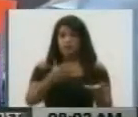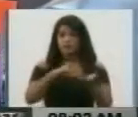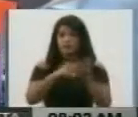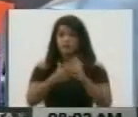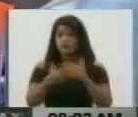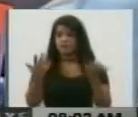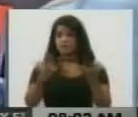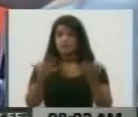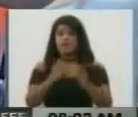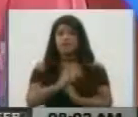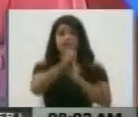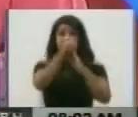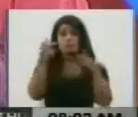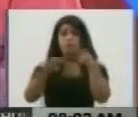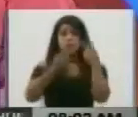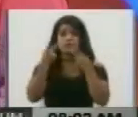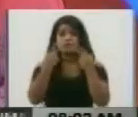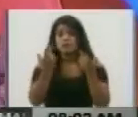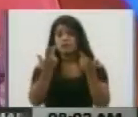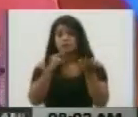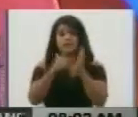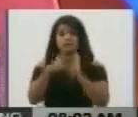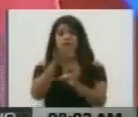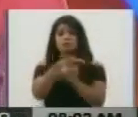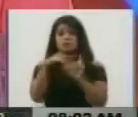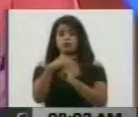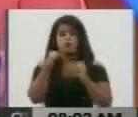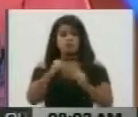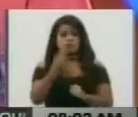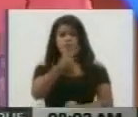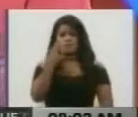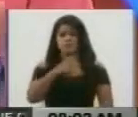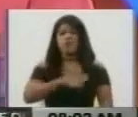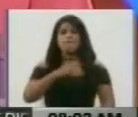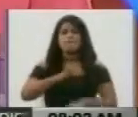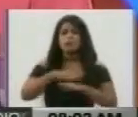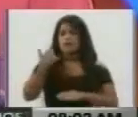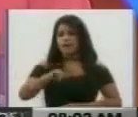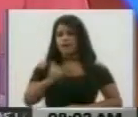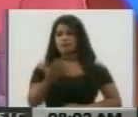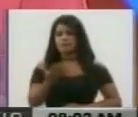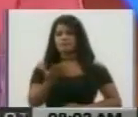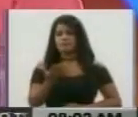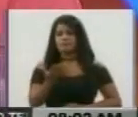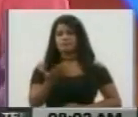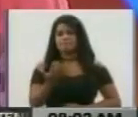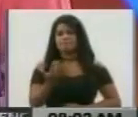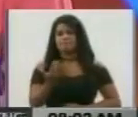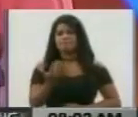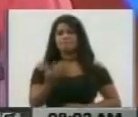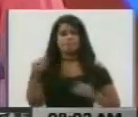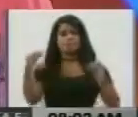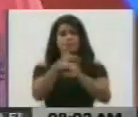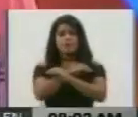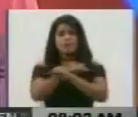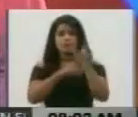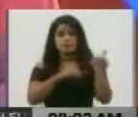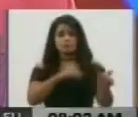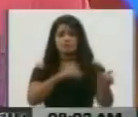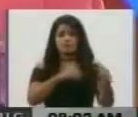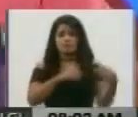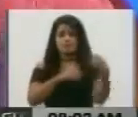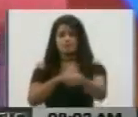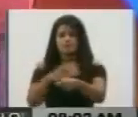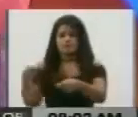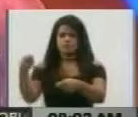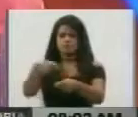la dirigencia política en una situación muy comprometida cuando llega a haber cruces de tipos que de pronto ponen unos reales aquí, ponen unos